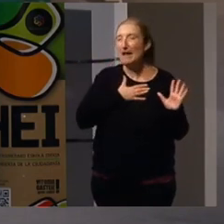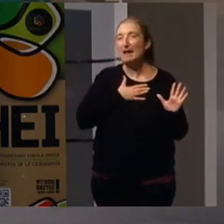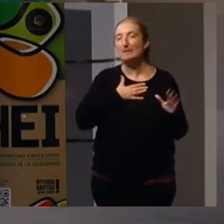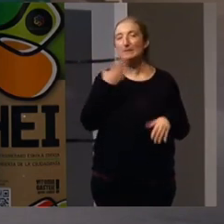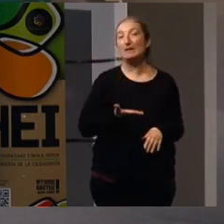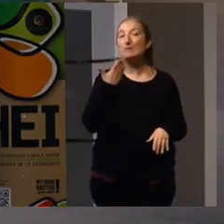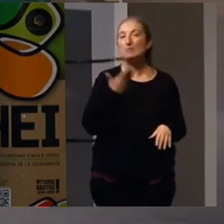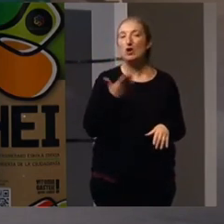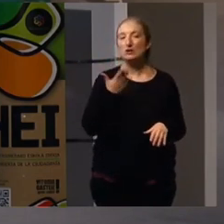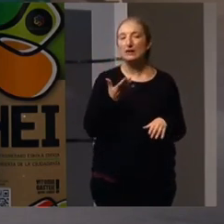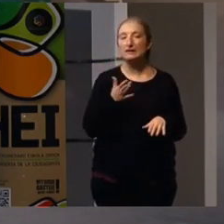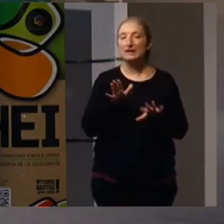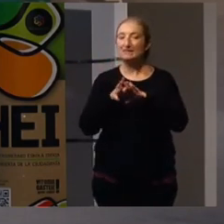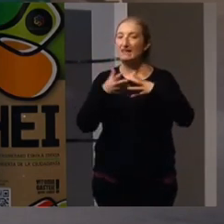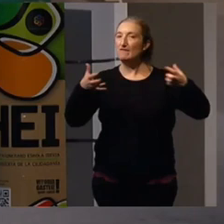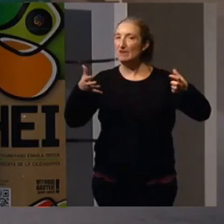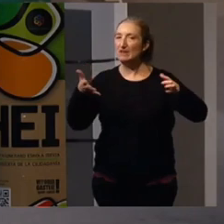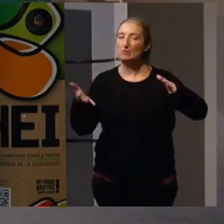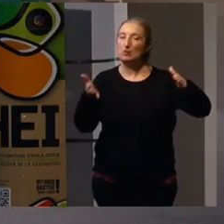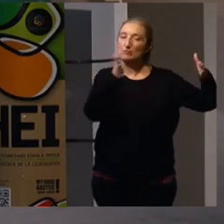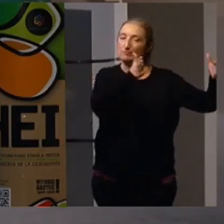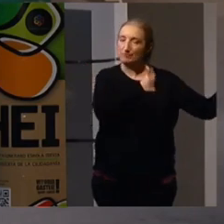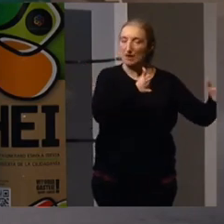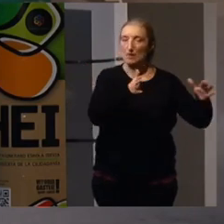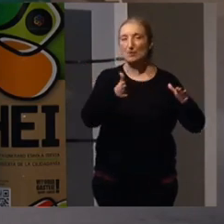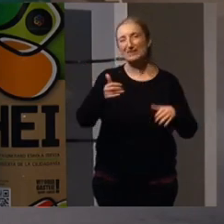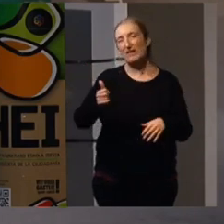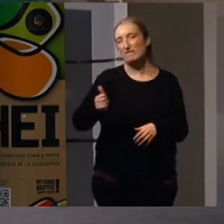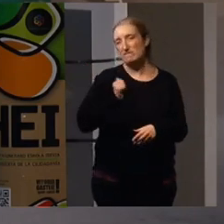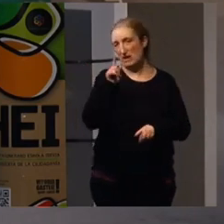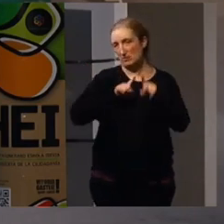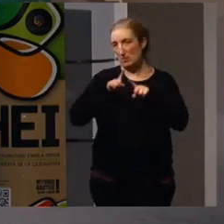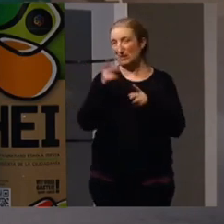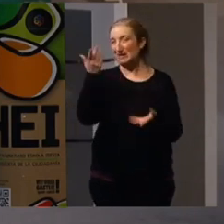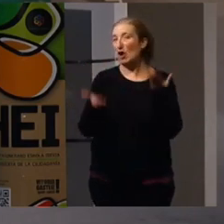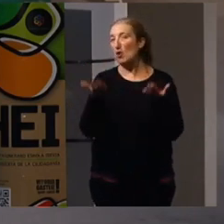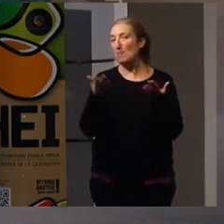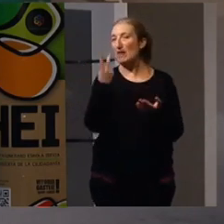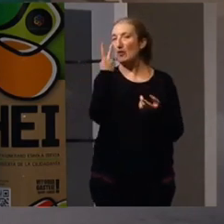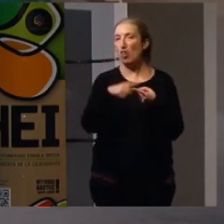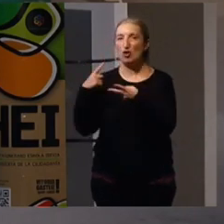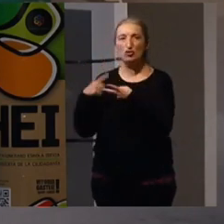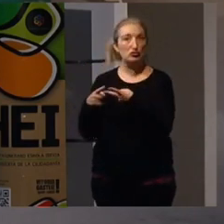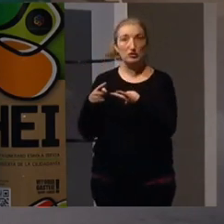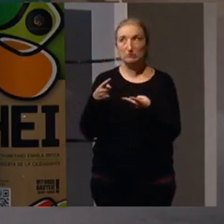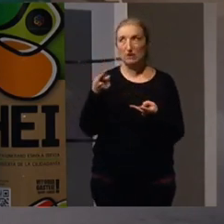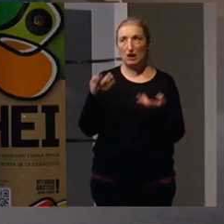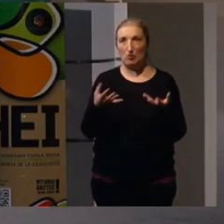muy importante que trascendamos un poco esta frase, porque en efecto es un falso dilema en el sentido de que está comparando dos cosas que no son comparables,